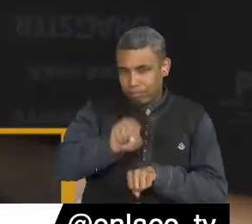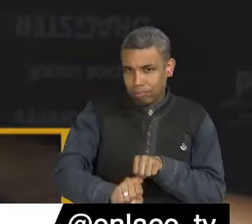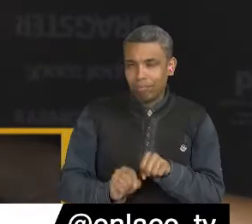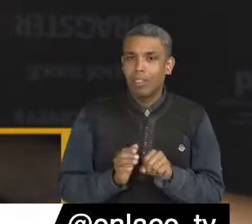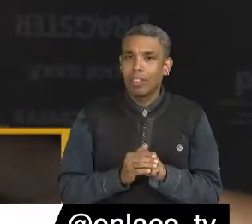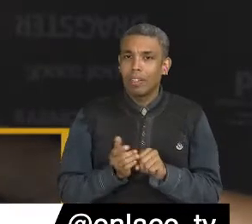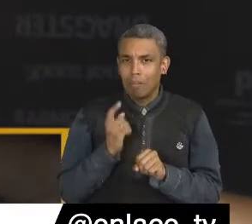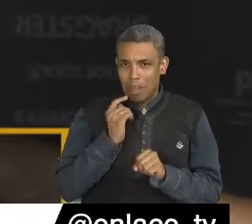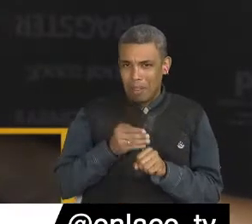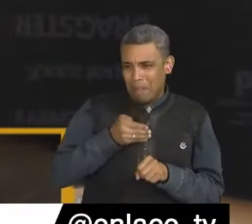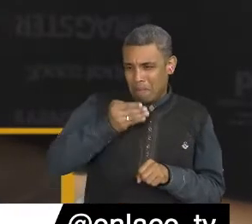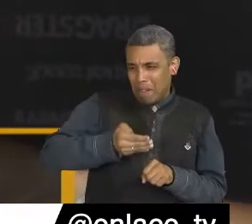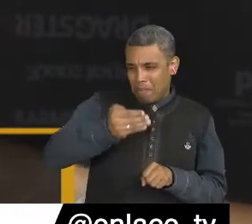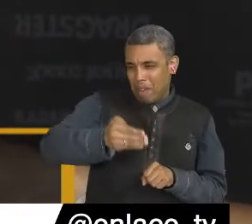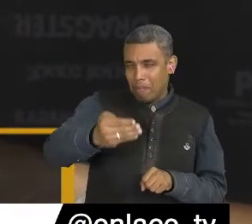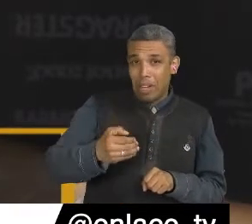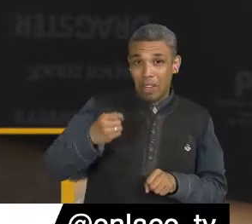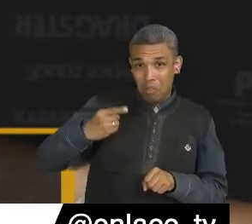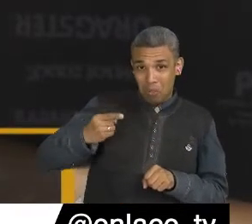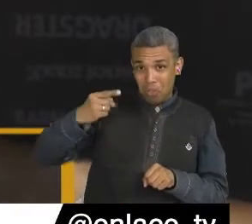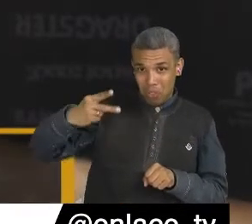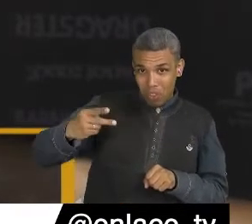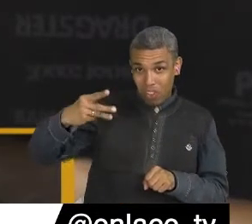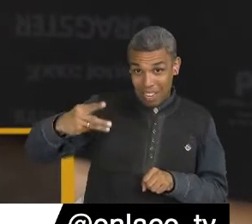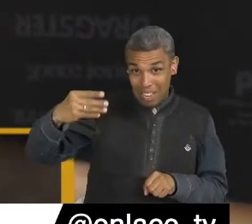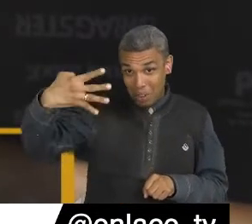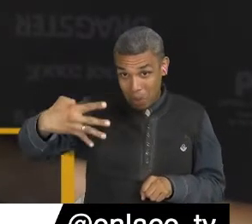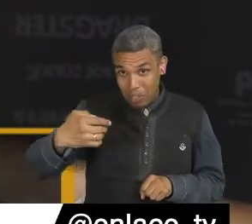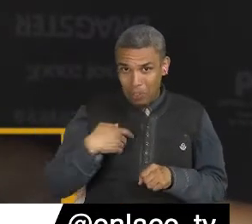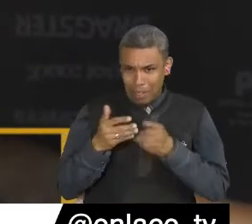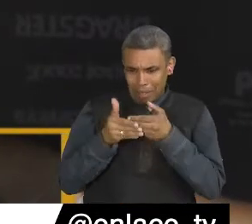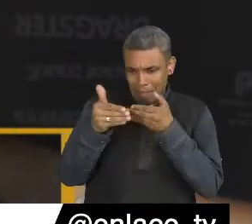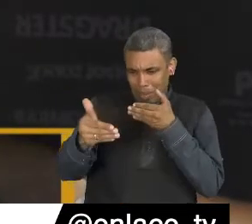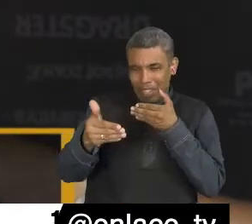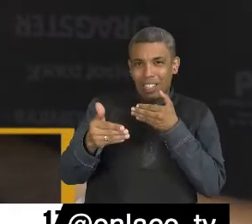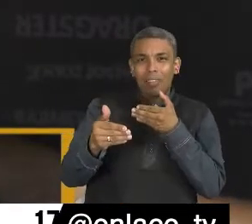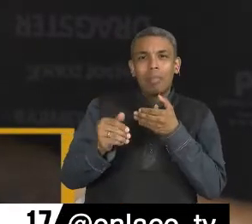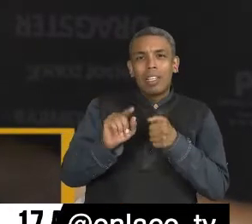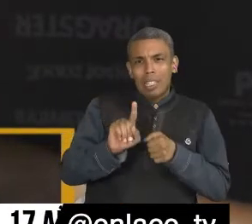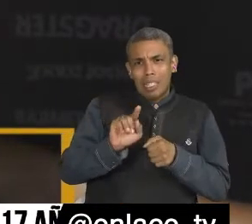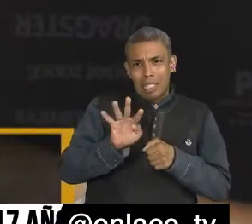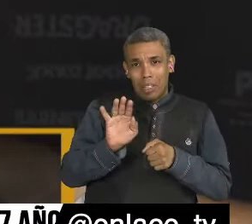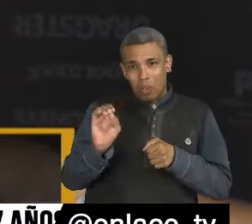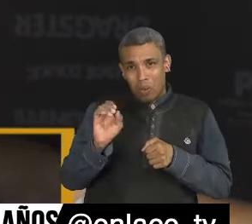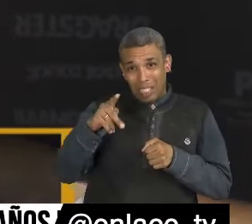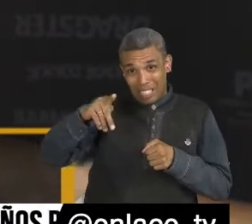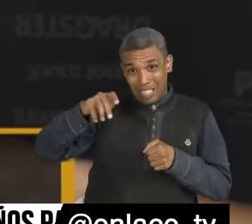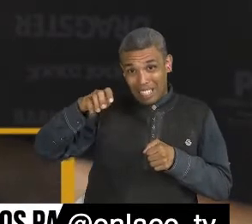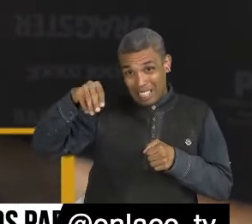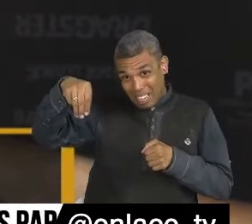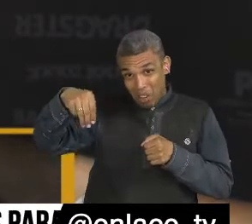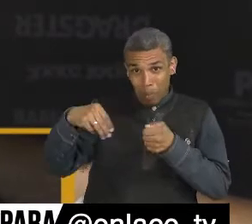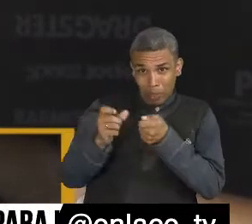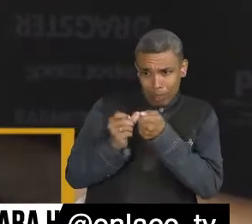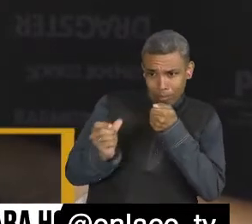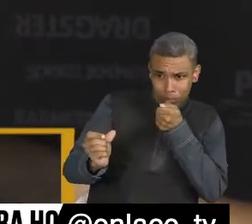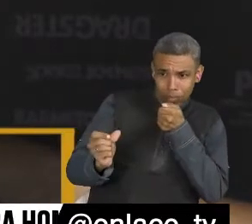en 4 etapas, donde las etapas tienen un promedio de 140 kilómetros por hora, perdón, 140 kilómetros de